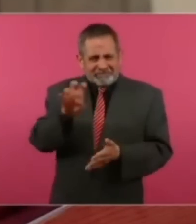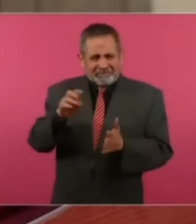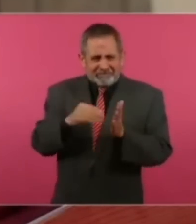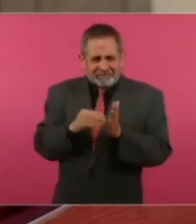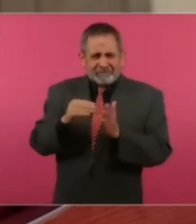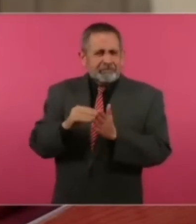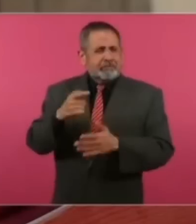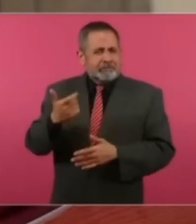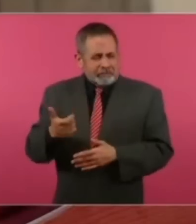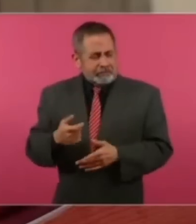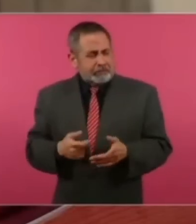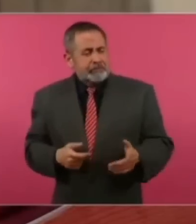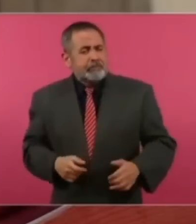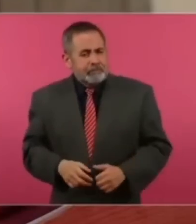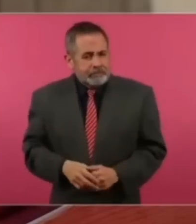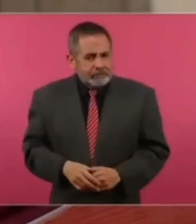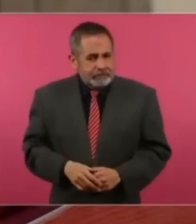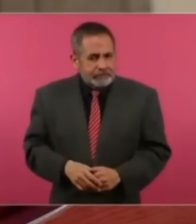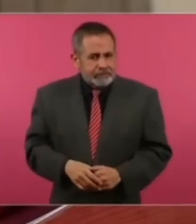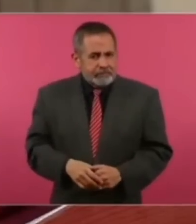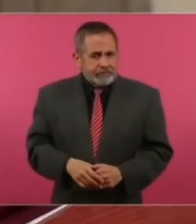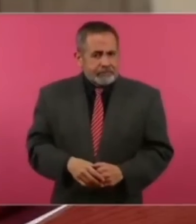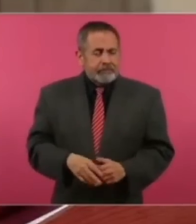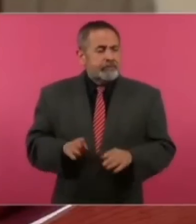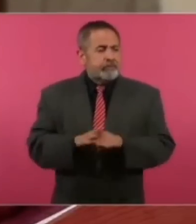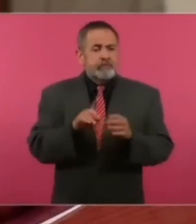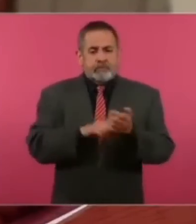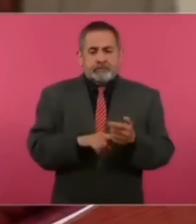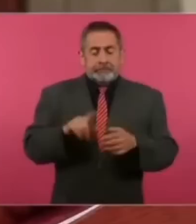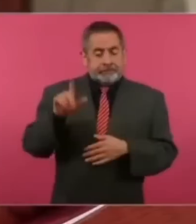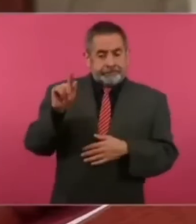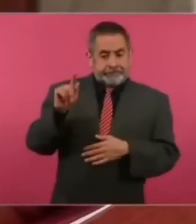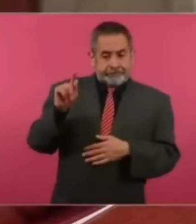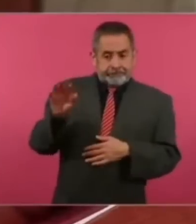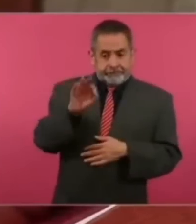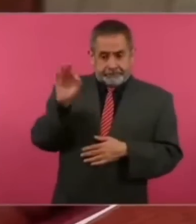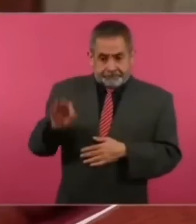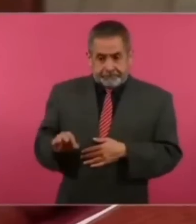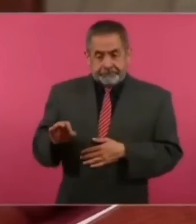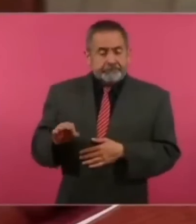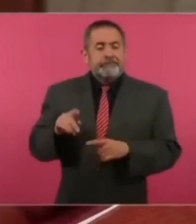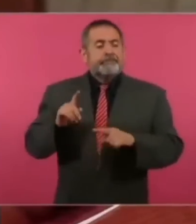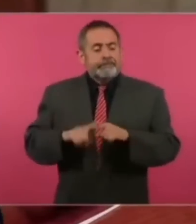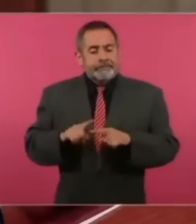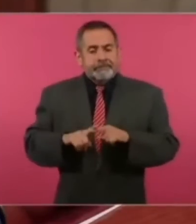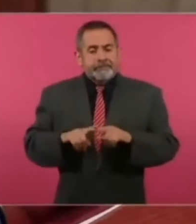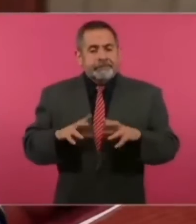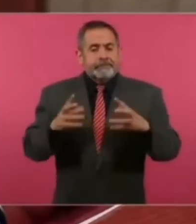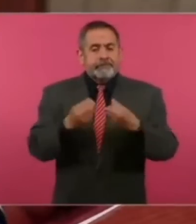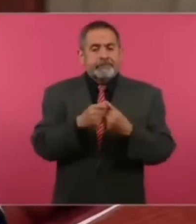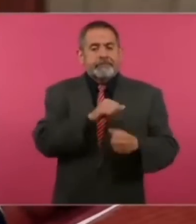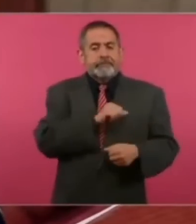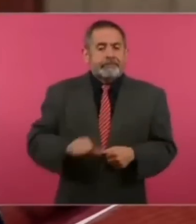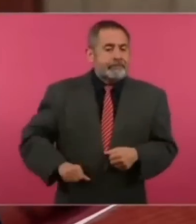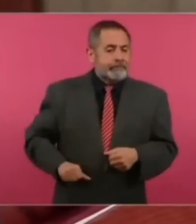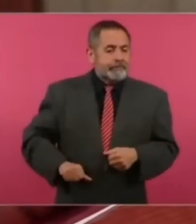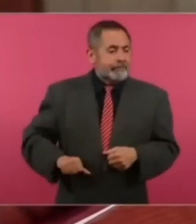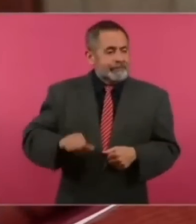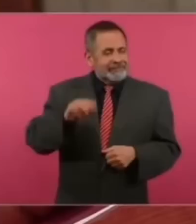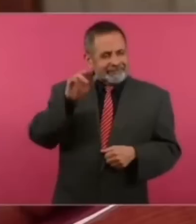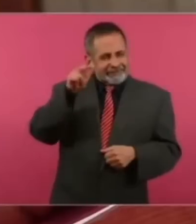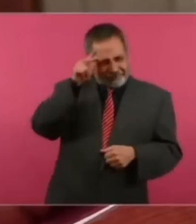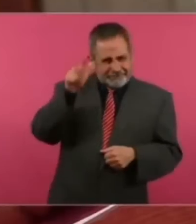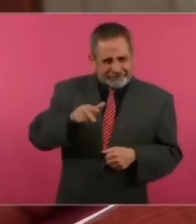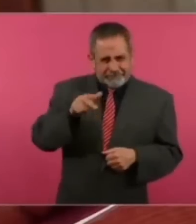de pesos, de los cuales el 70% se celebraron en la alcaldía Miguel